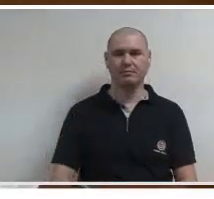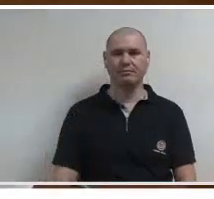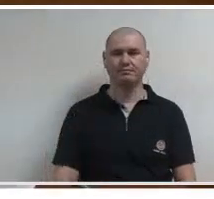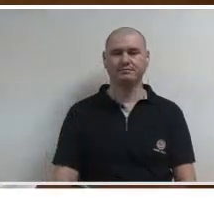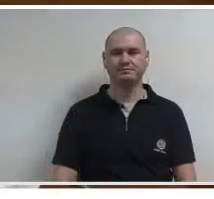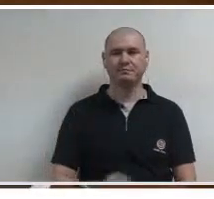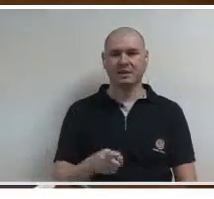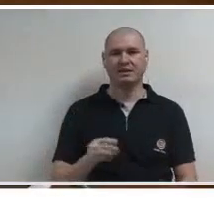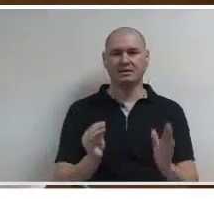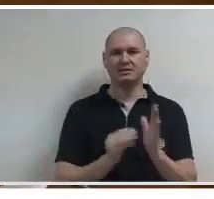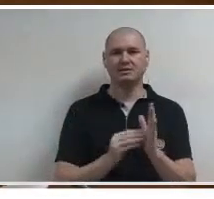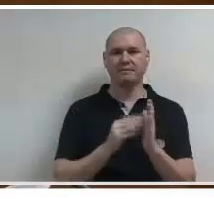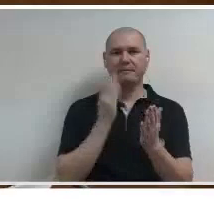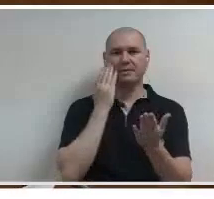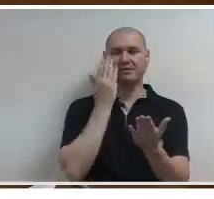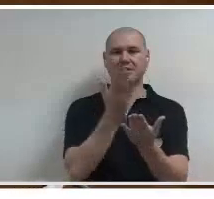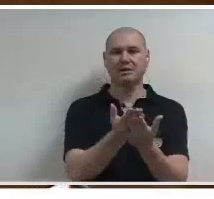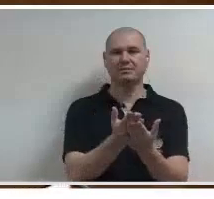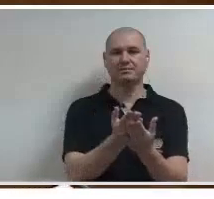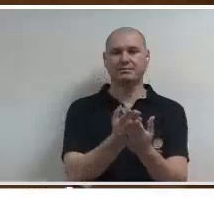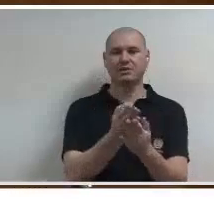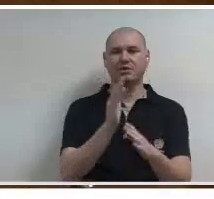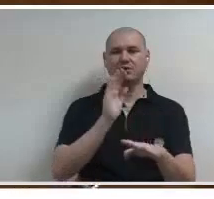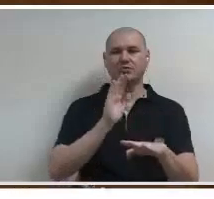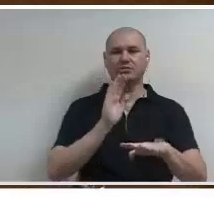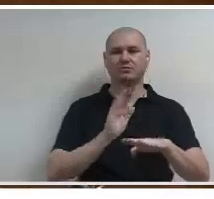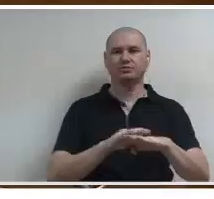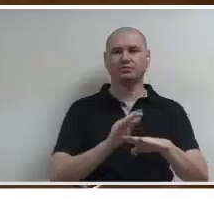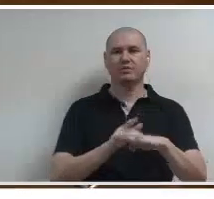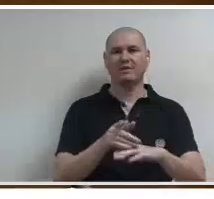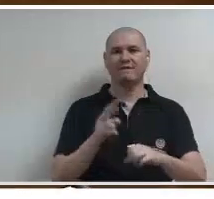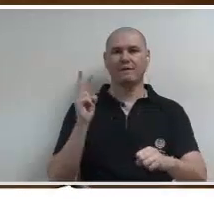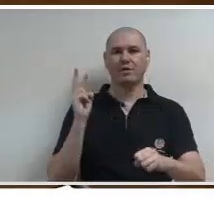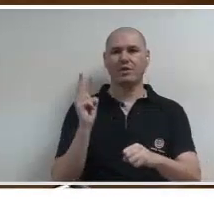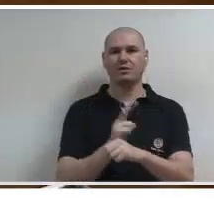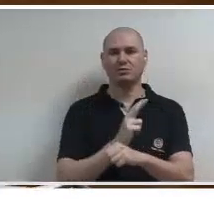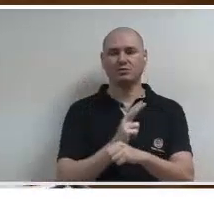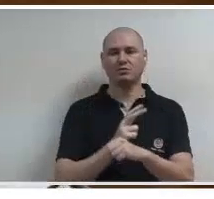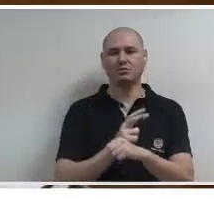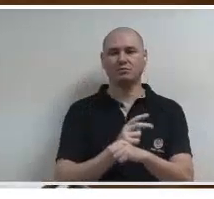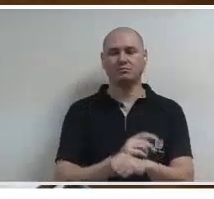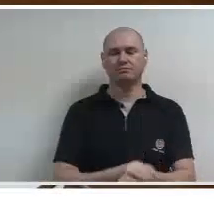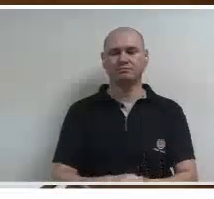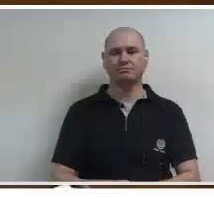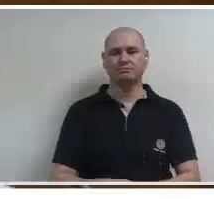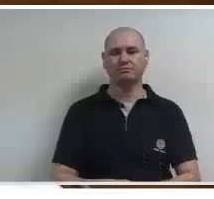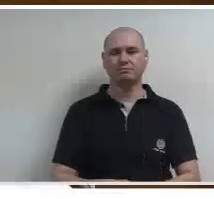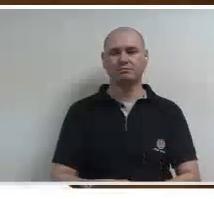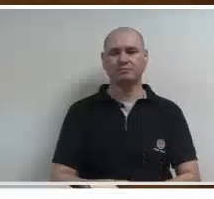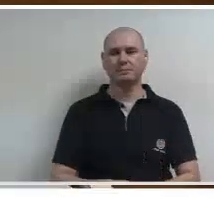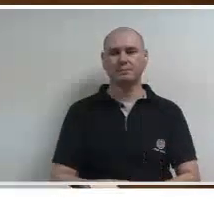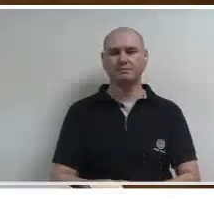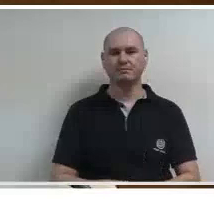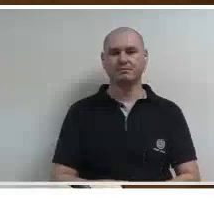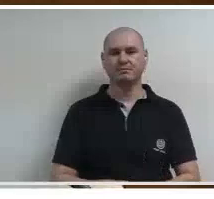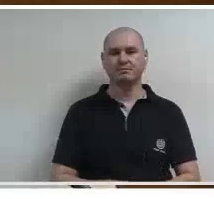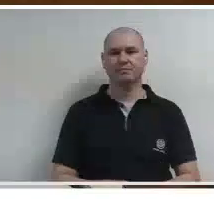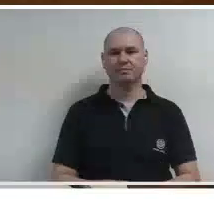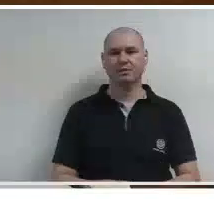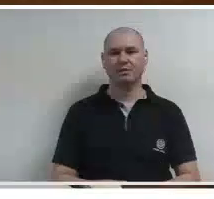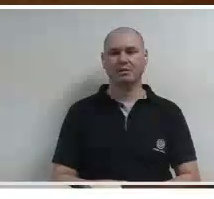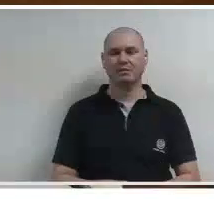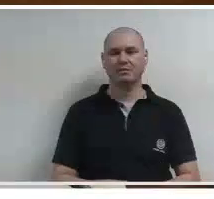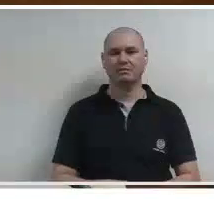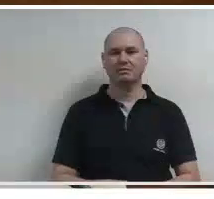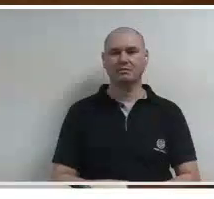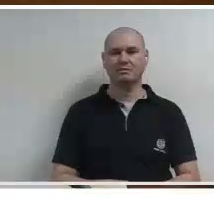Elaboradas o presentadas. Pero oye, ya puedo después, oye, presentaba después. Ja, imagina violación, cuarentena, COVID,